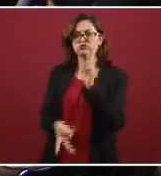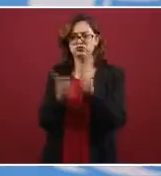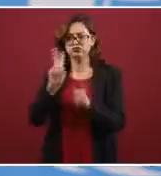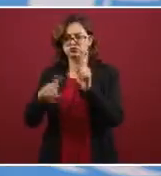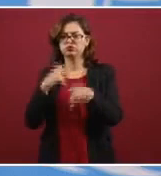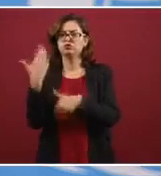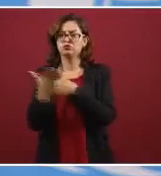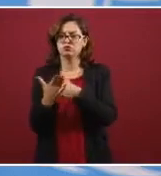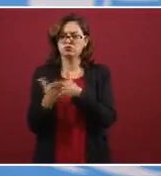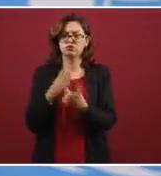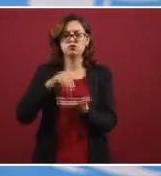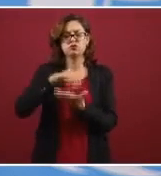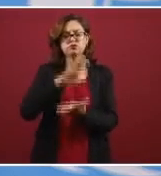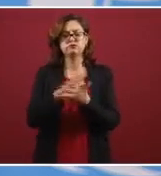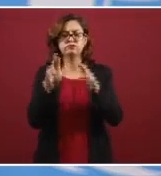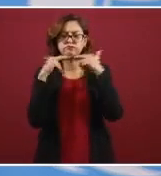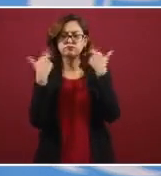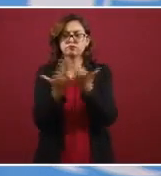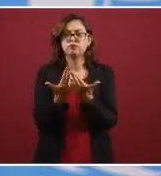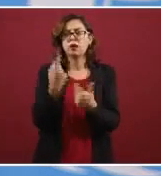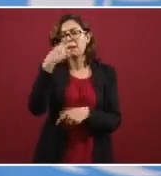reunión